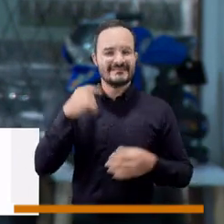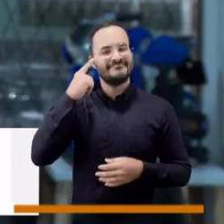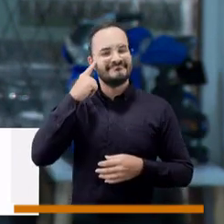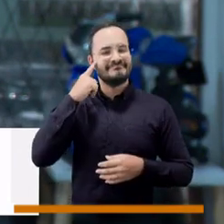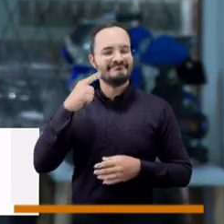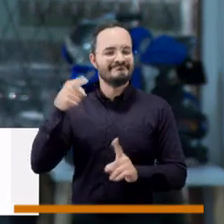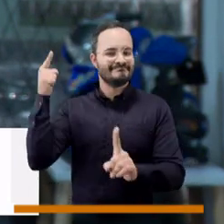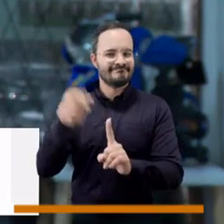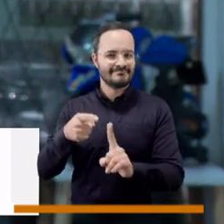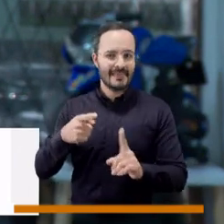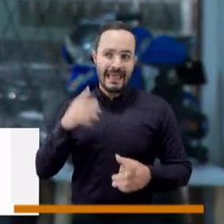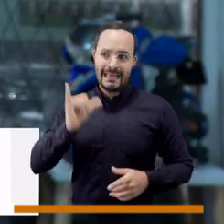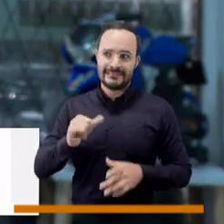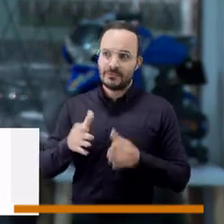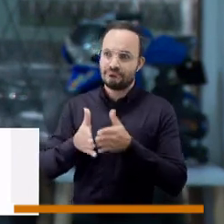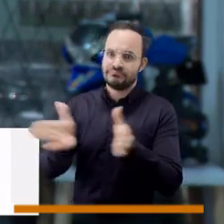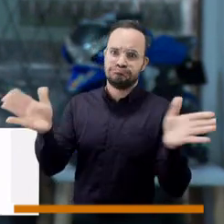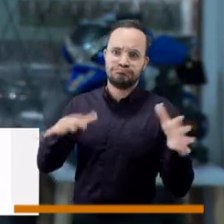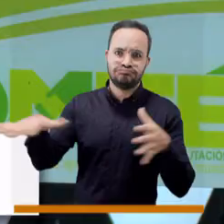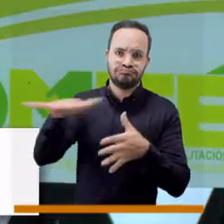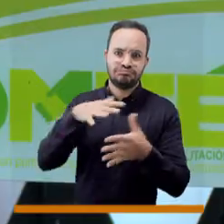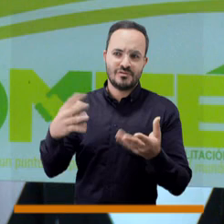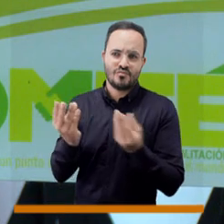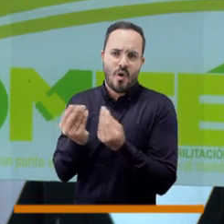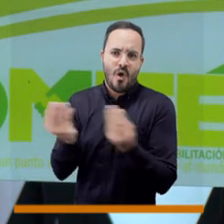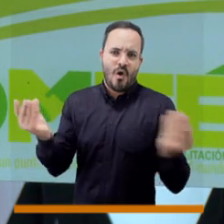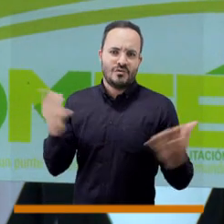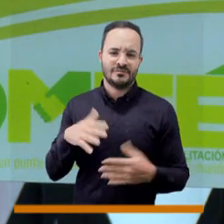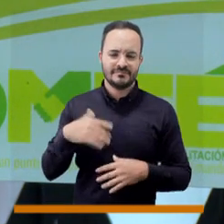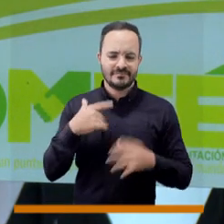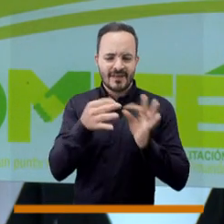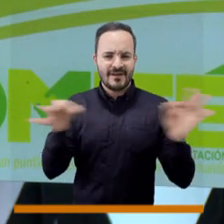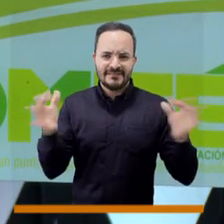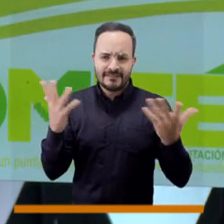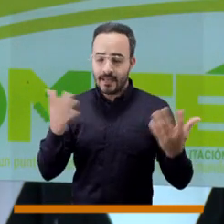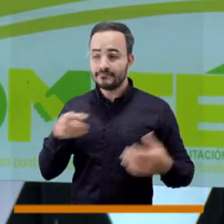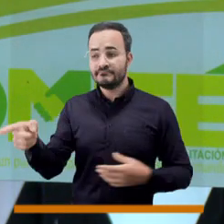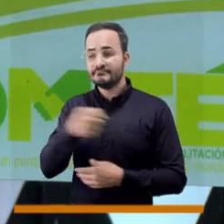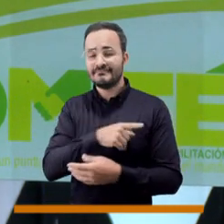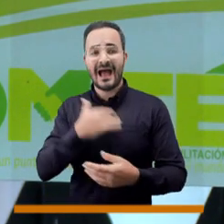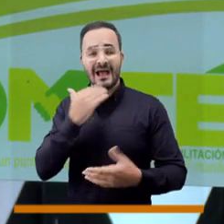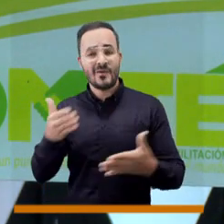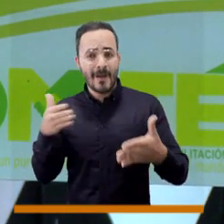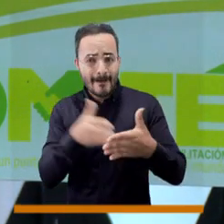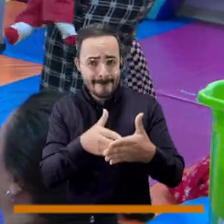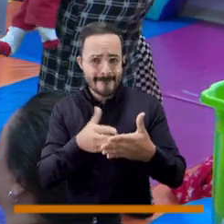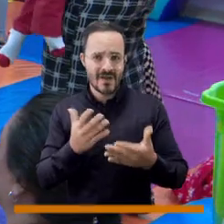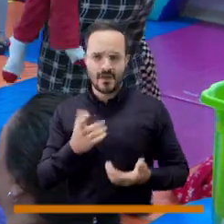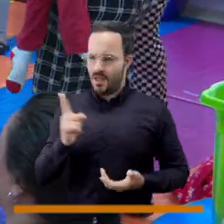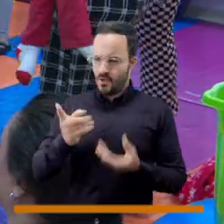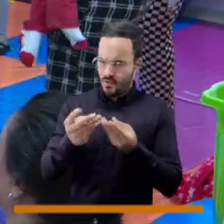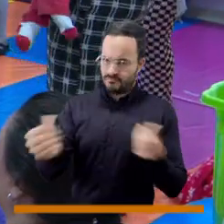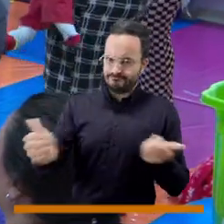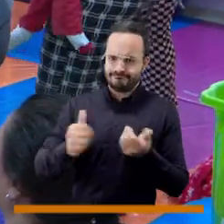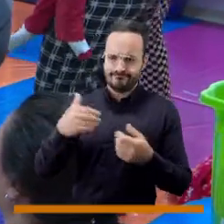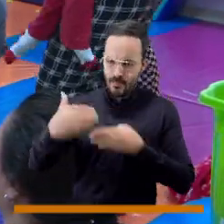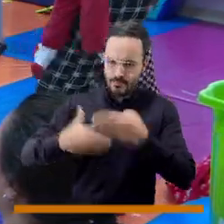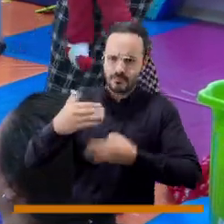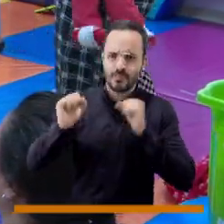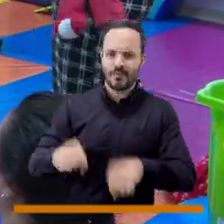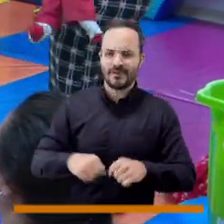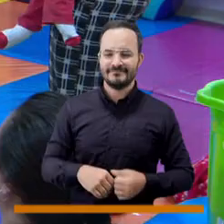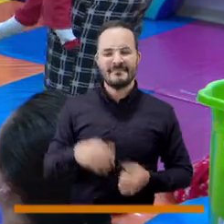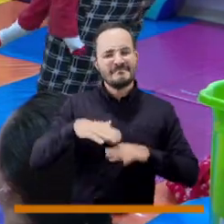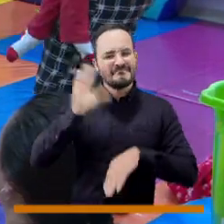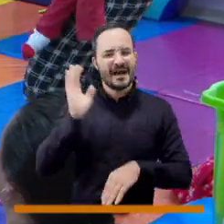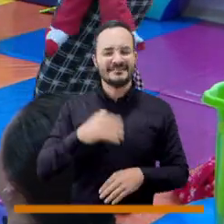nos hace tan amplio la población objetivo, es que derribemos las barreras. Normalmente el primero que le dice que no a un niño con discapacidad es